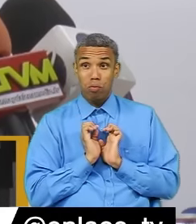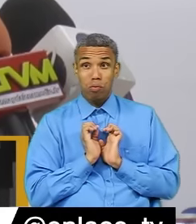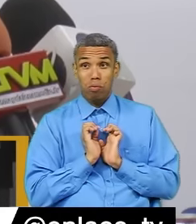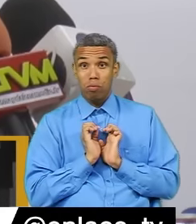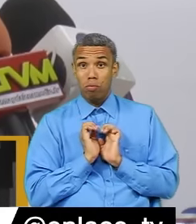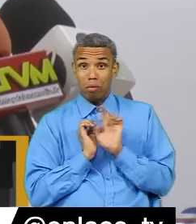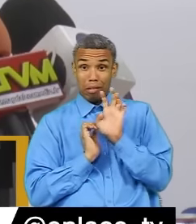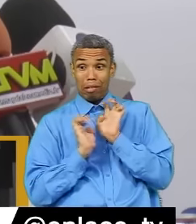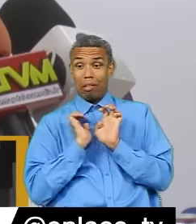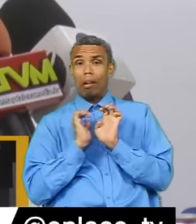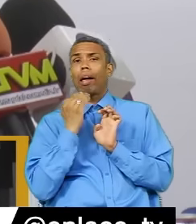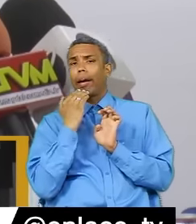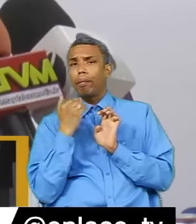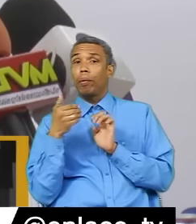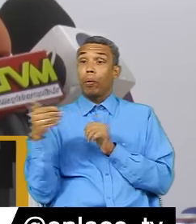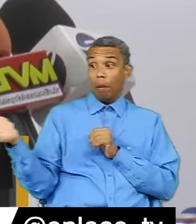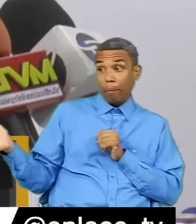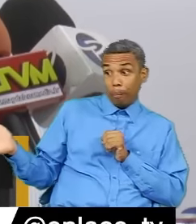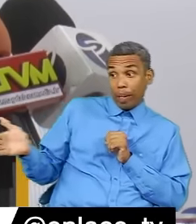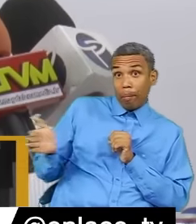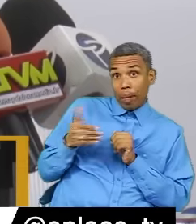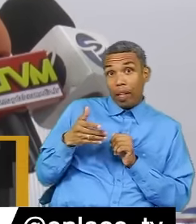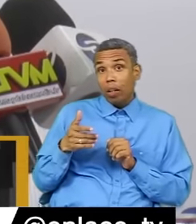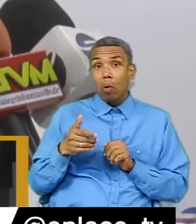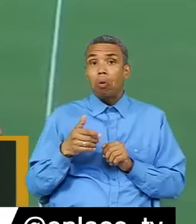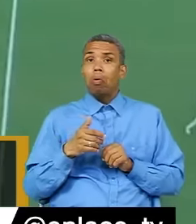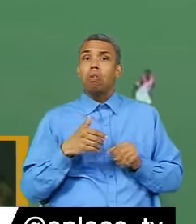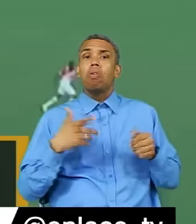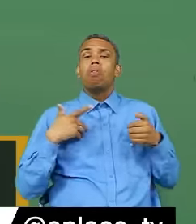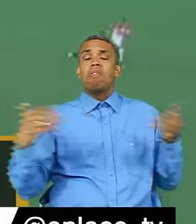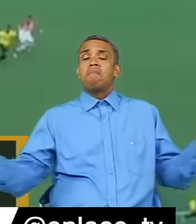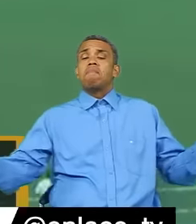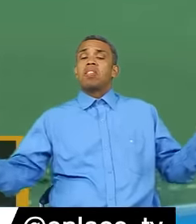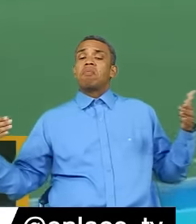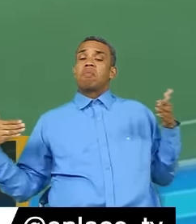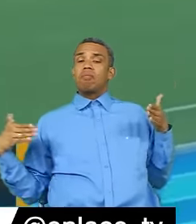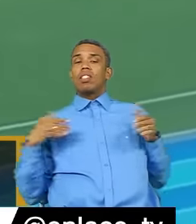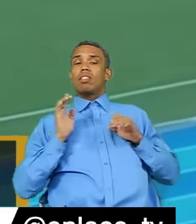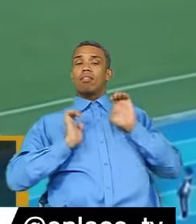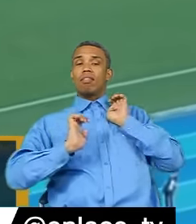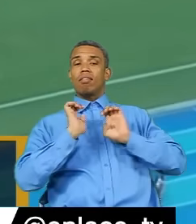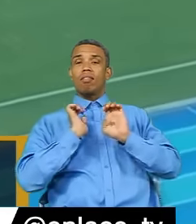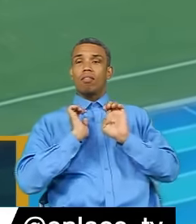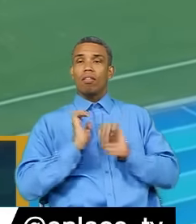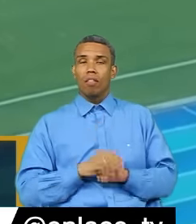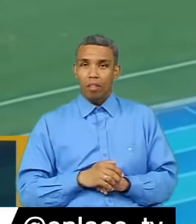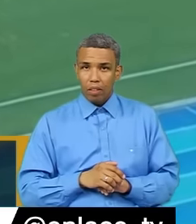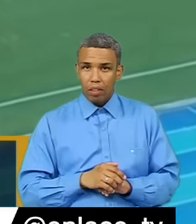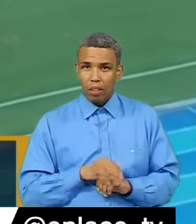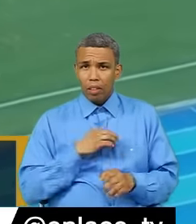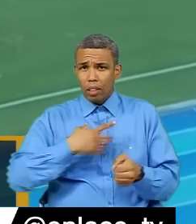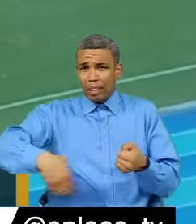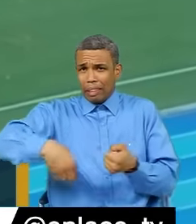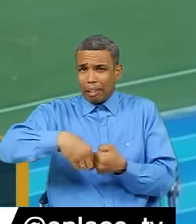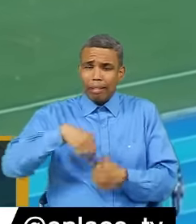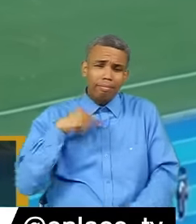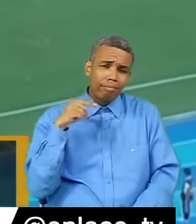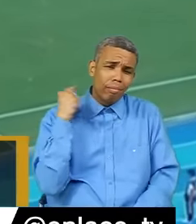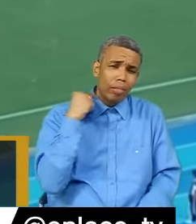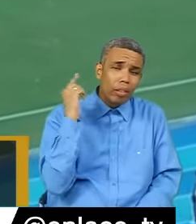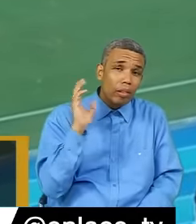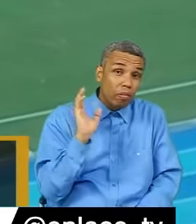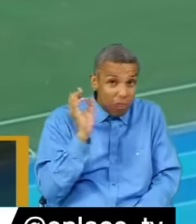jugar como de pronto los otros lo han hecho, pero es muy válido lo que hicieron. La falta de gol en el equipo aliancista hace que el onceno local se hunda peligrosamente